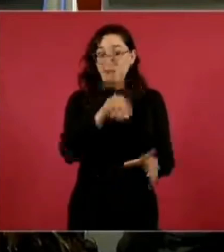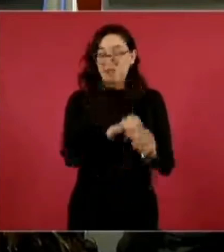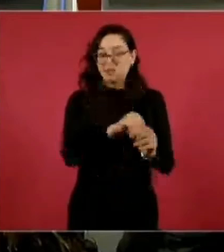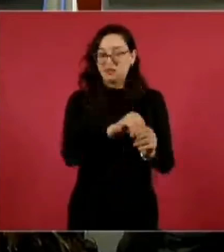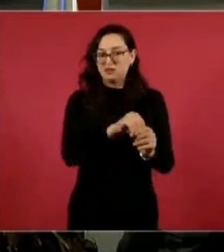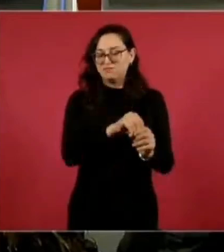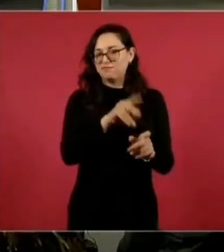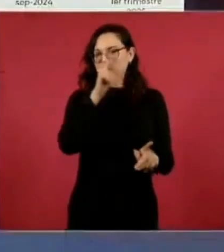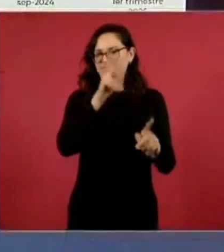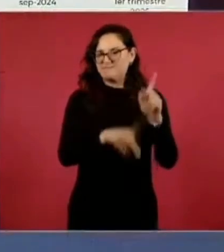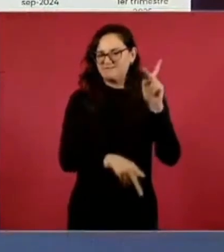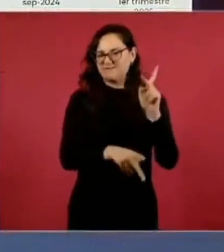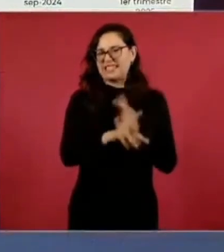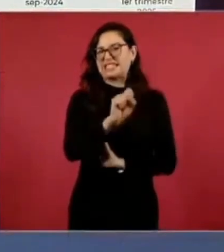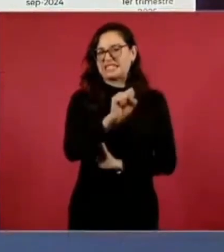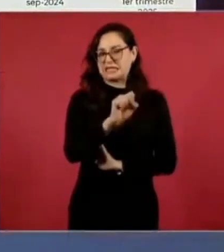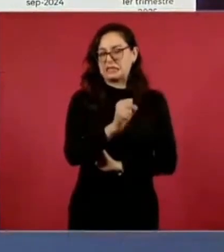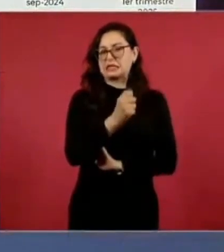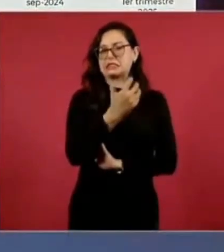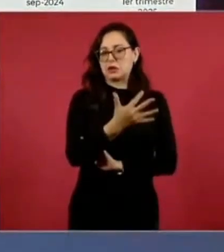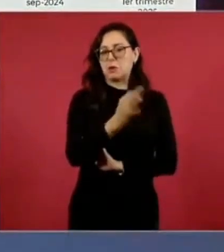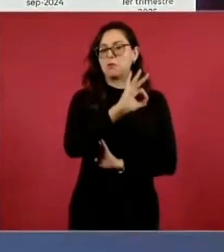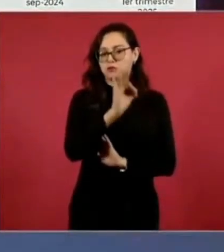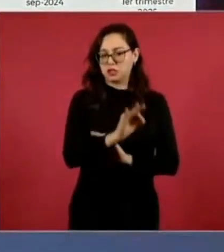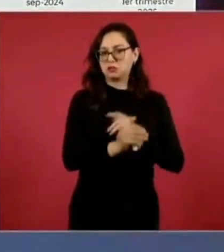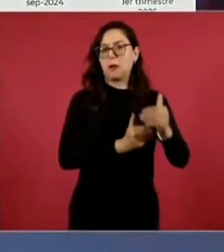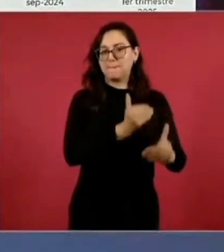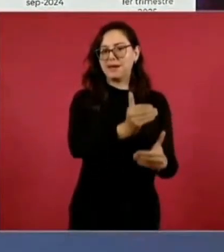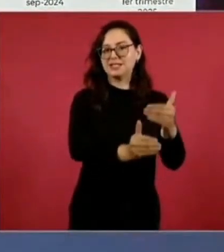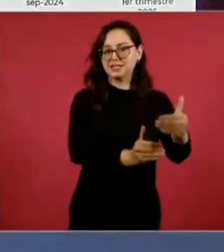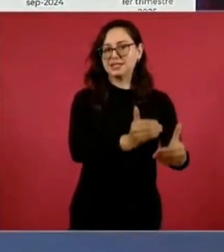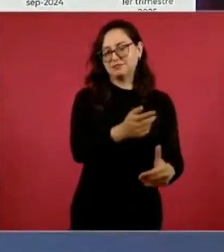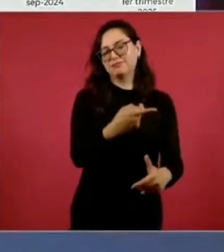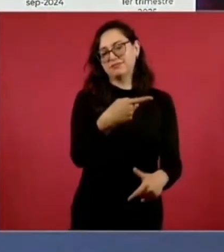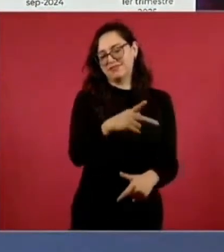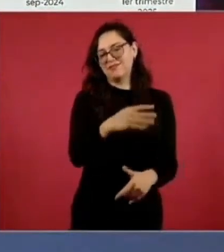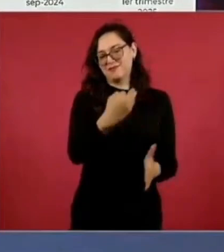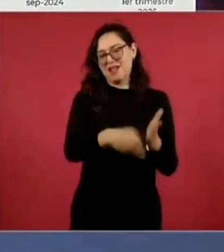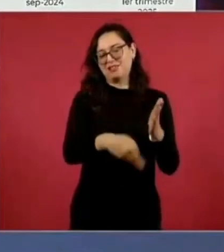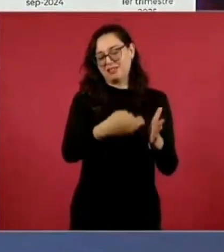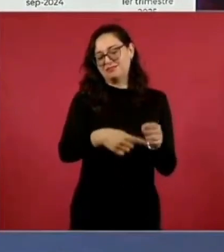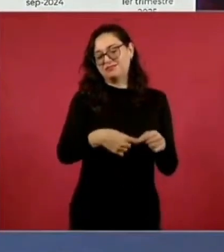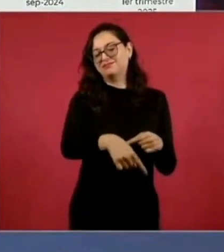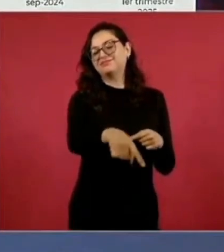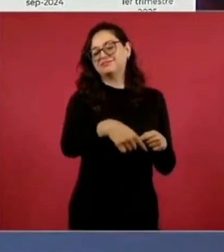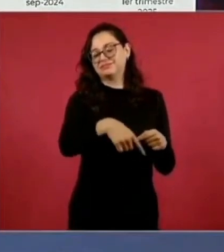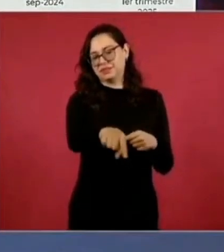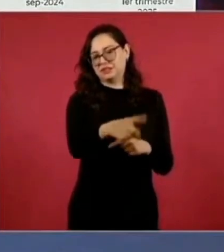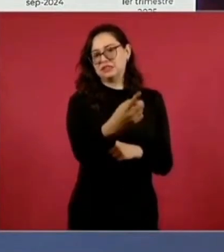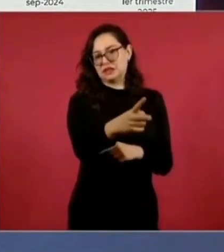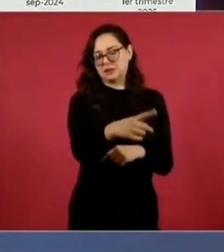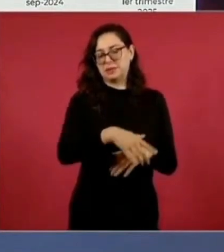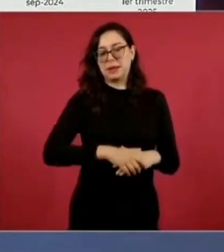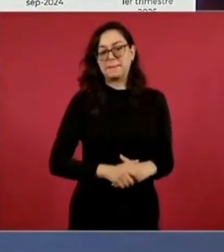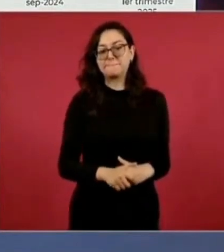eso, lo que comprábamos en diciembre de 2018, comprábamos